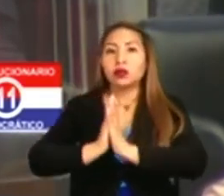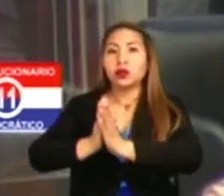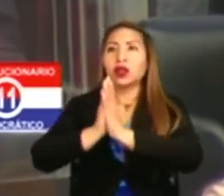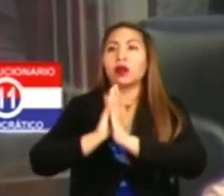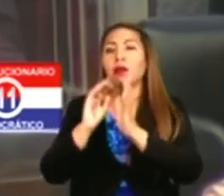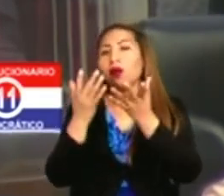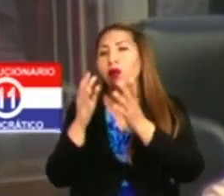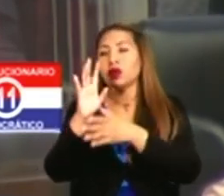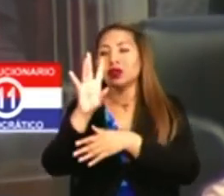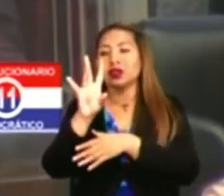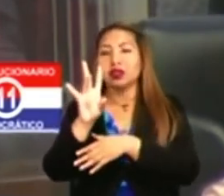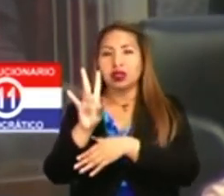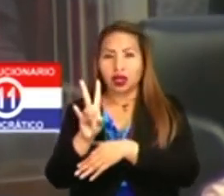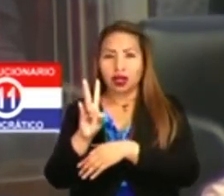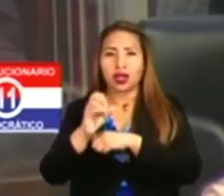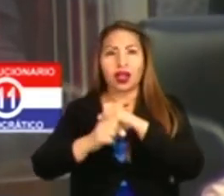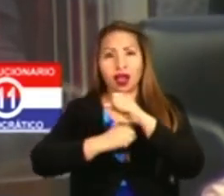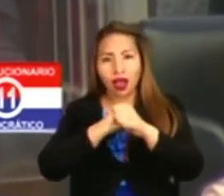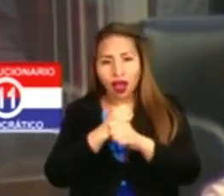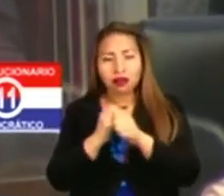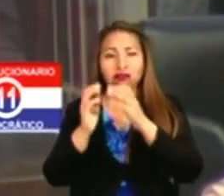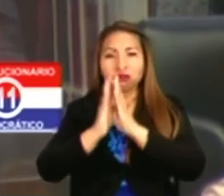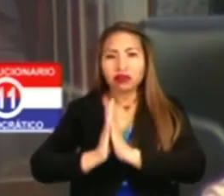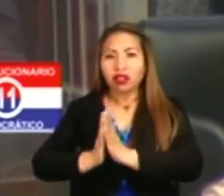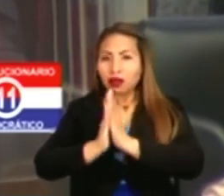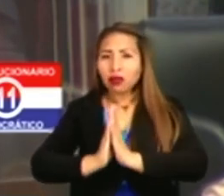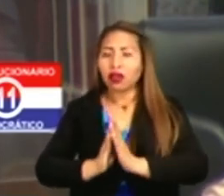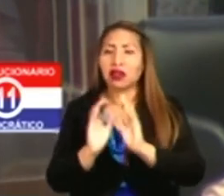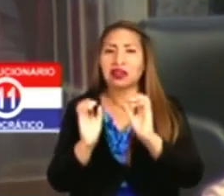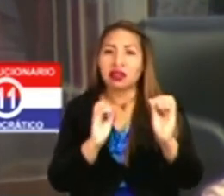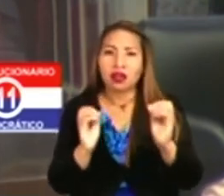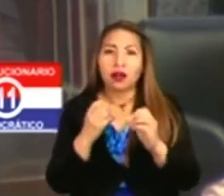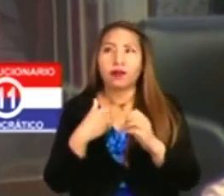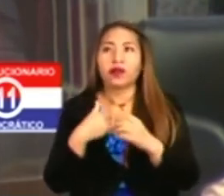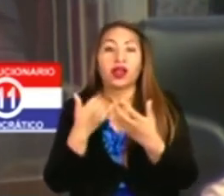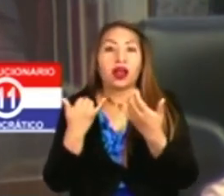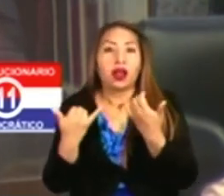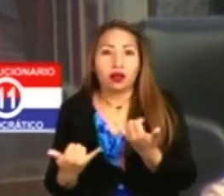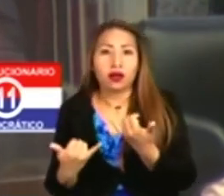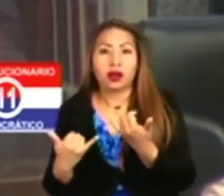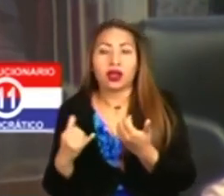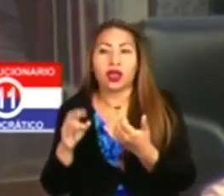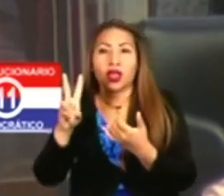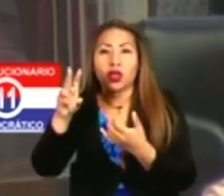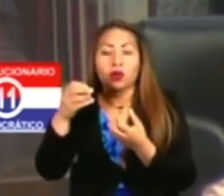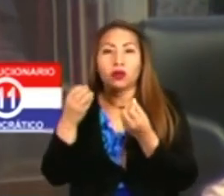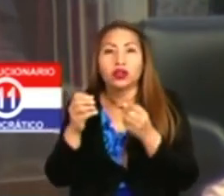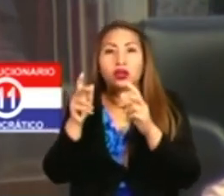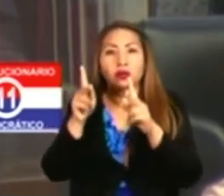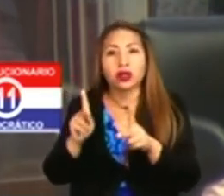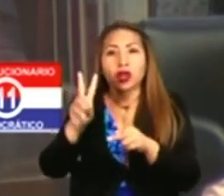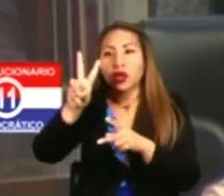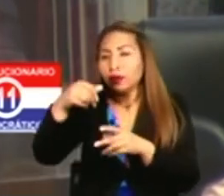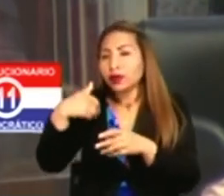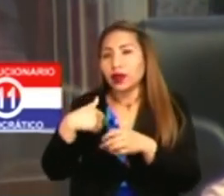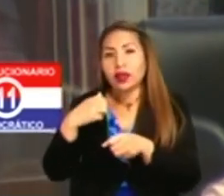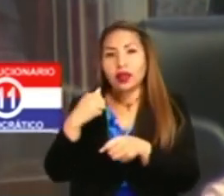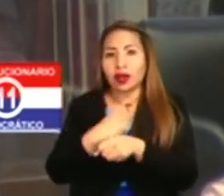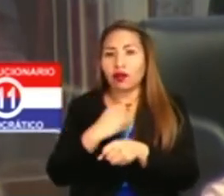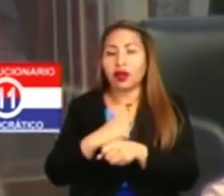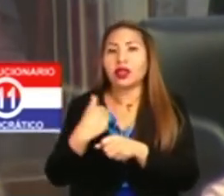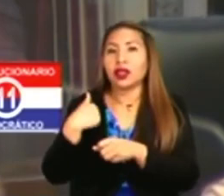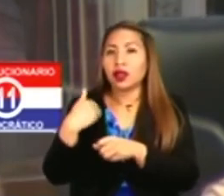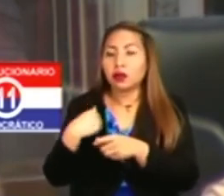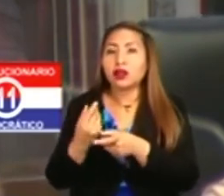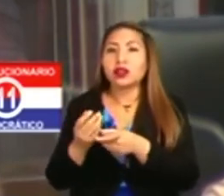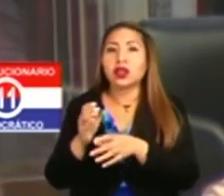el desempleo de todos los panameños, los cuales tenemos que proteger bajo la Constitución y leyes de la República.